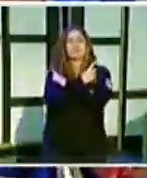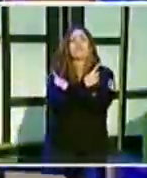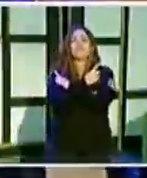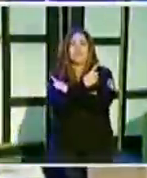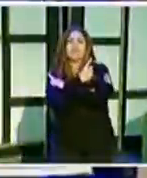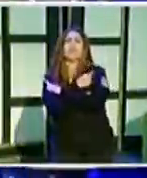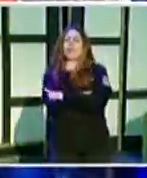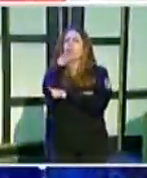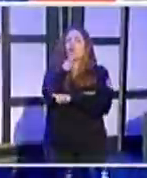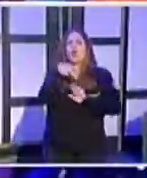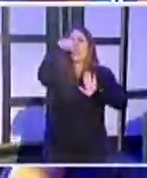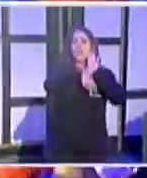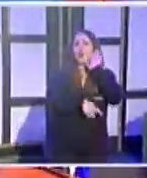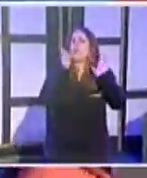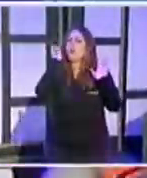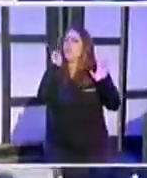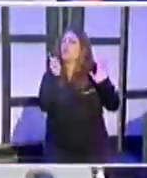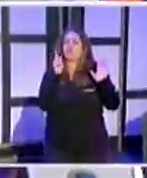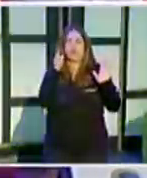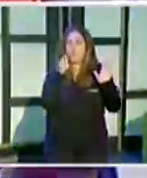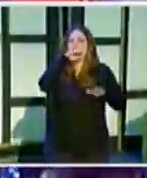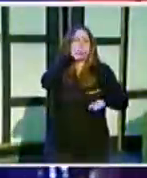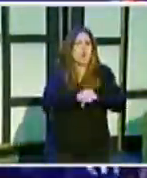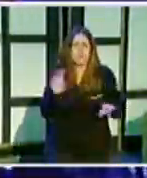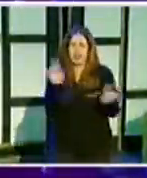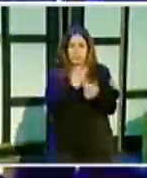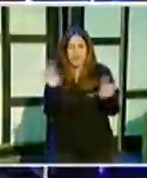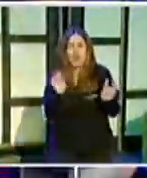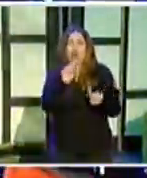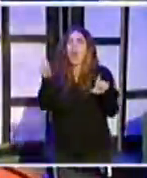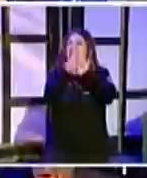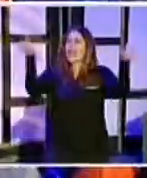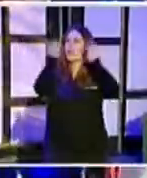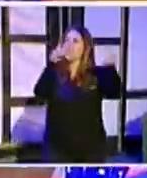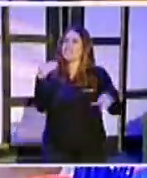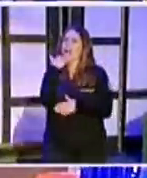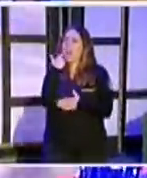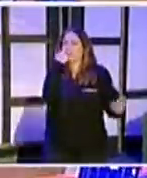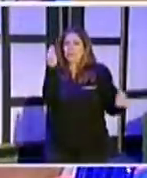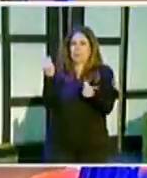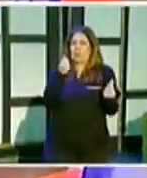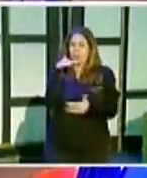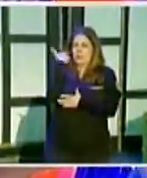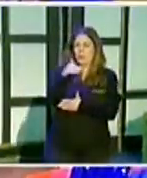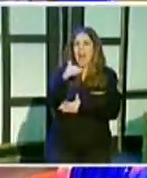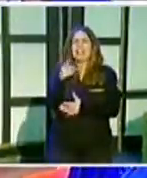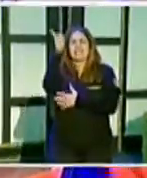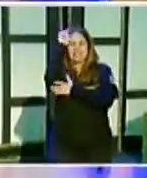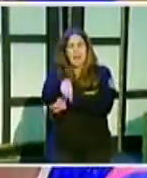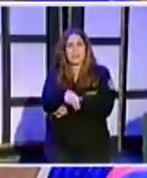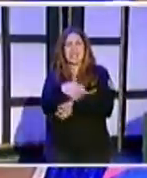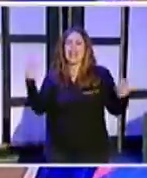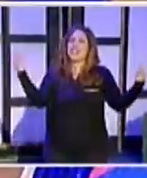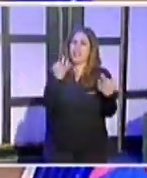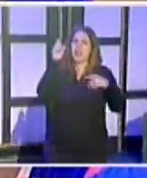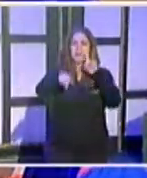Cumple la norma solo en apariencia, pero en la empresa algo no marcha bien, se pisotea la obligación y el